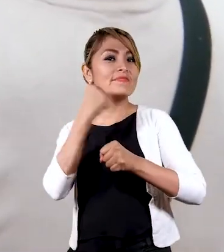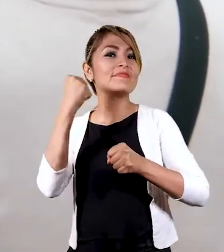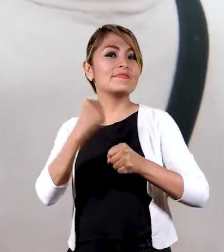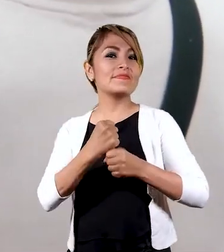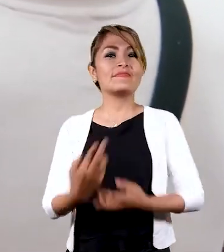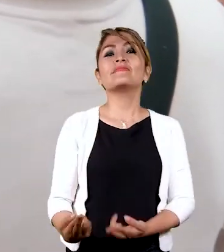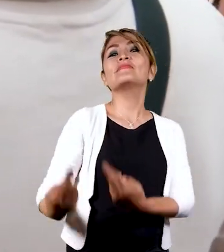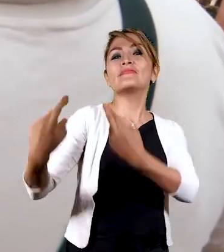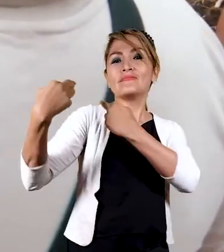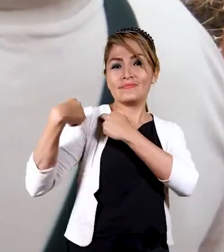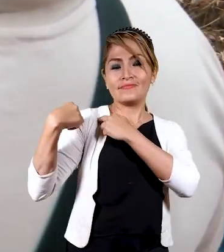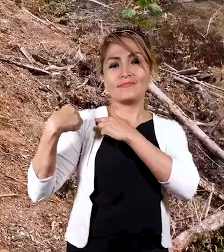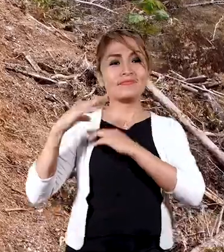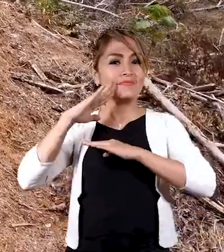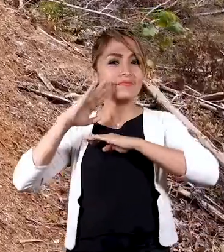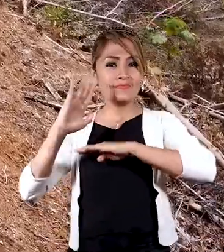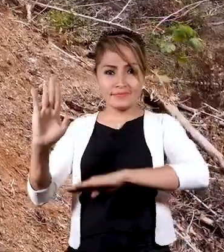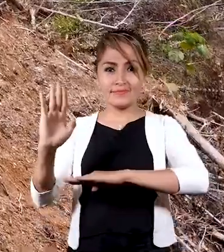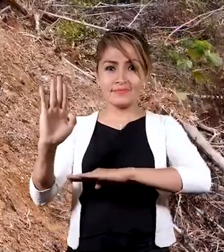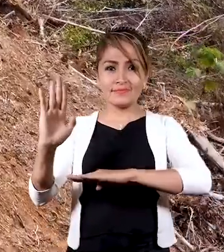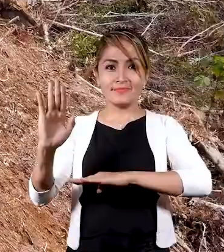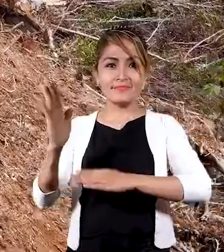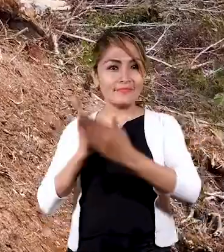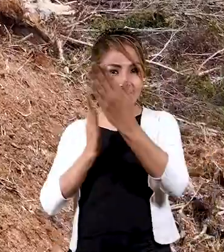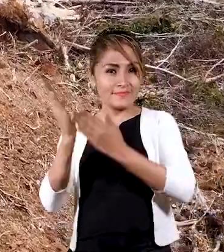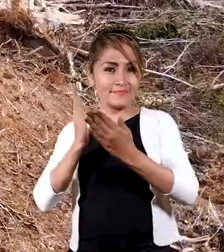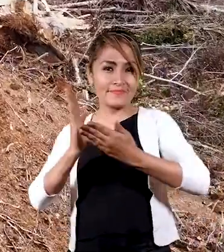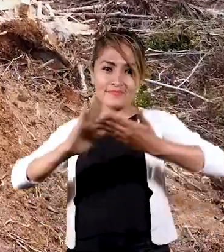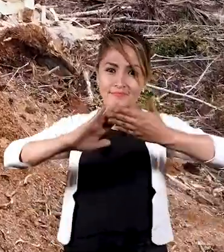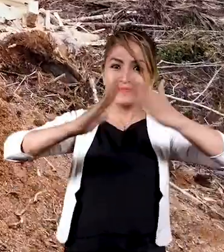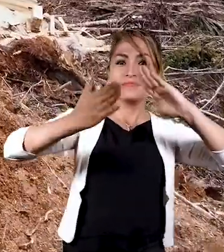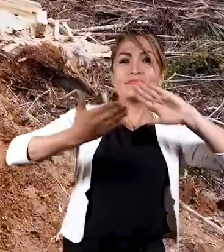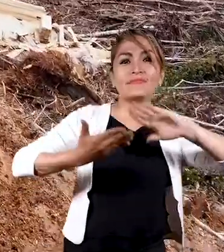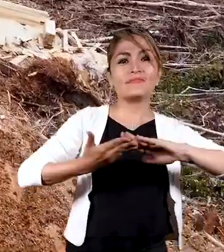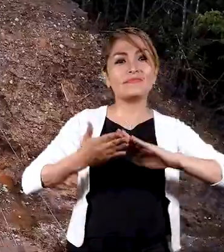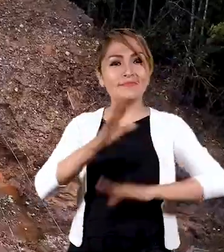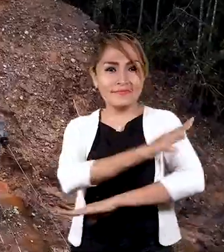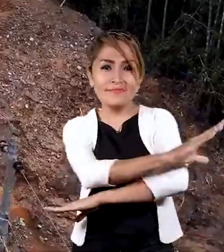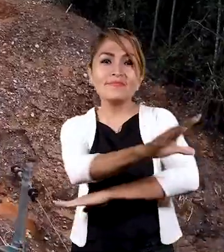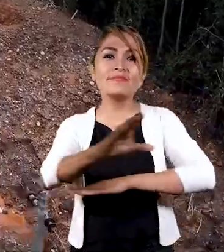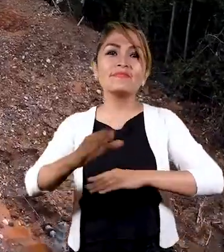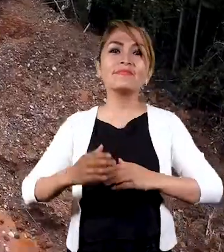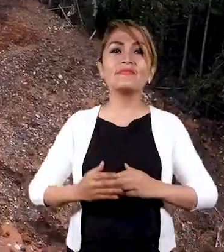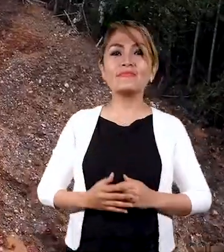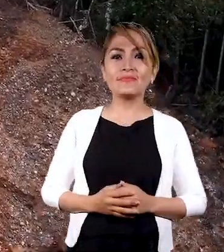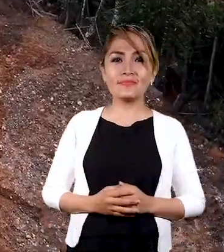Trabajamos con responsabilidad y compromiso al servicio de las comunidades rurales.